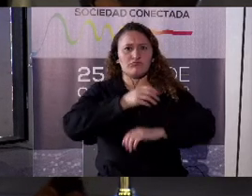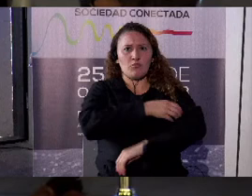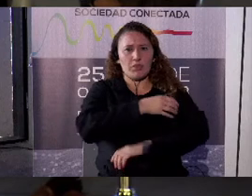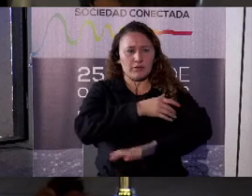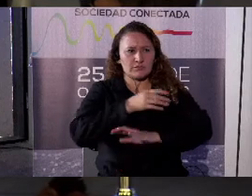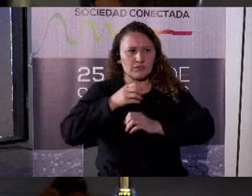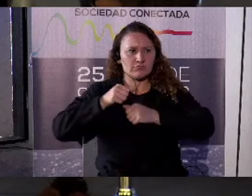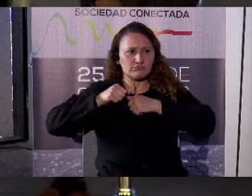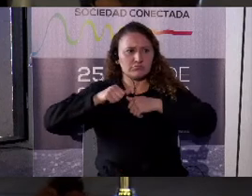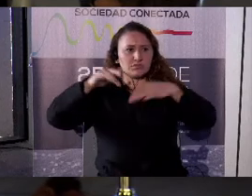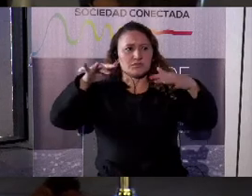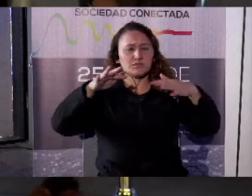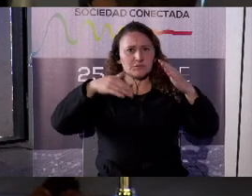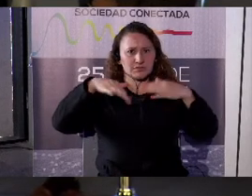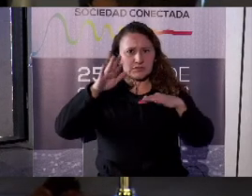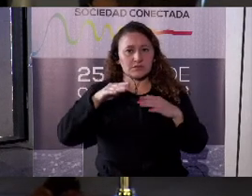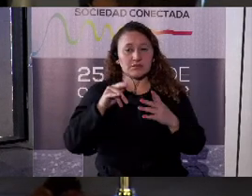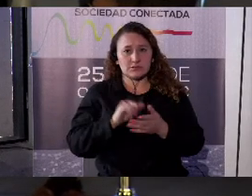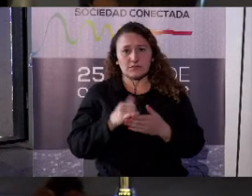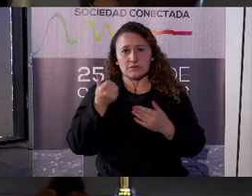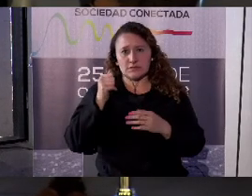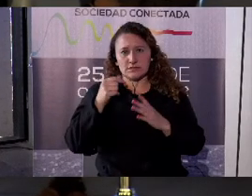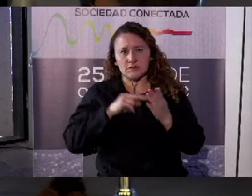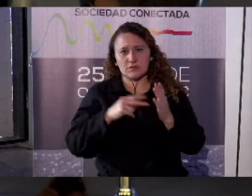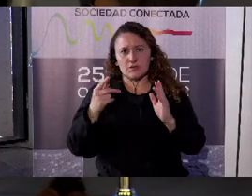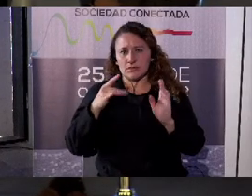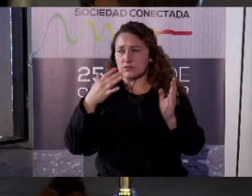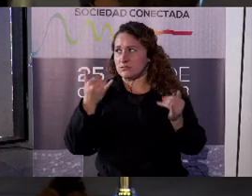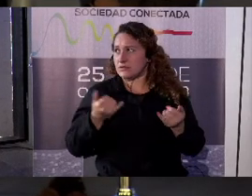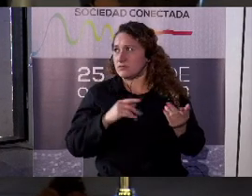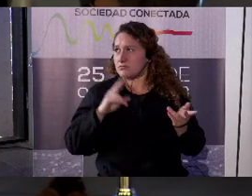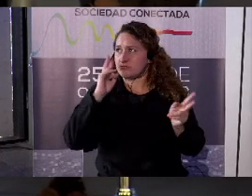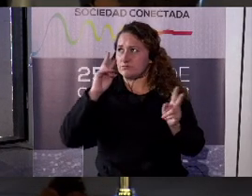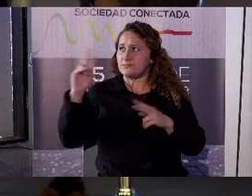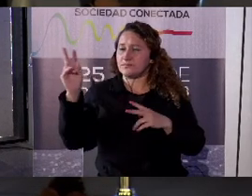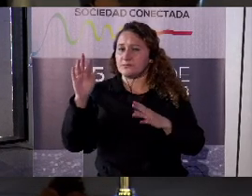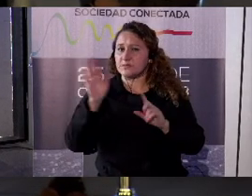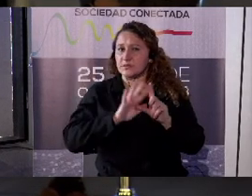precisamente esas 10 tecnologías son las que vamos a ver aquí en el en el siguiente